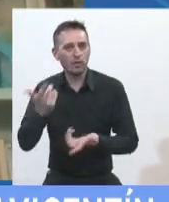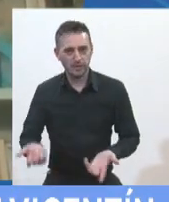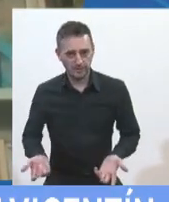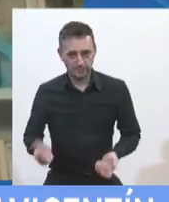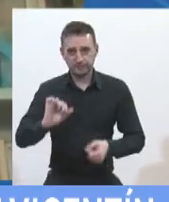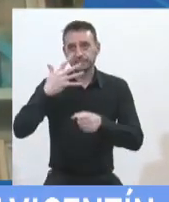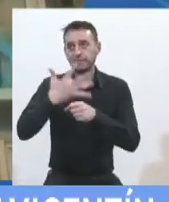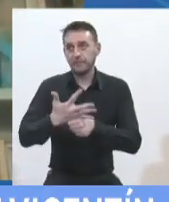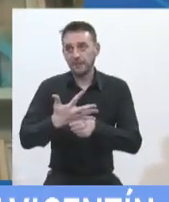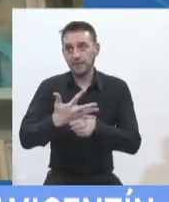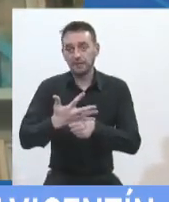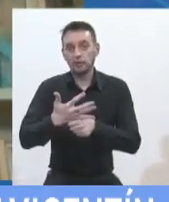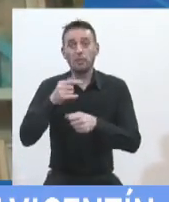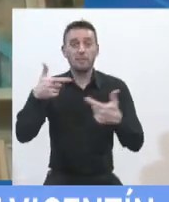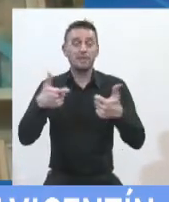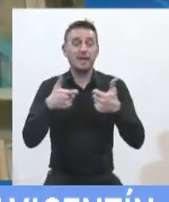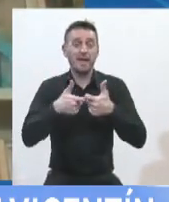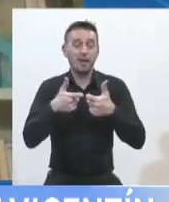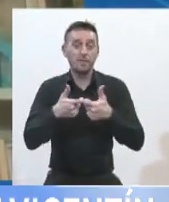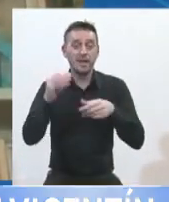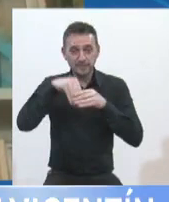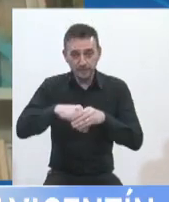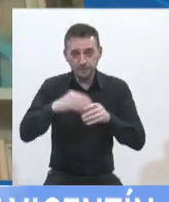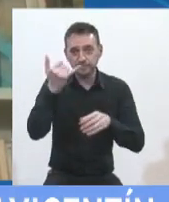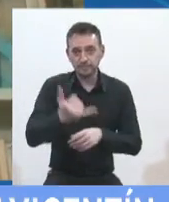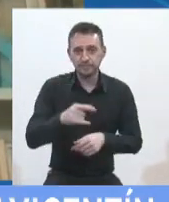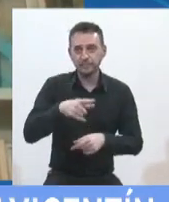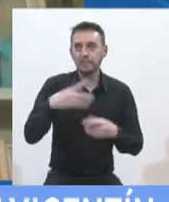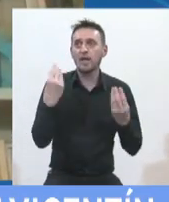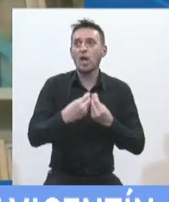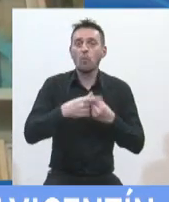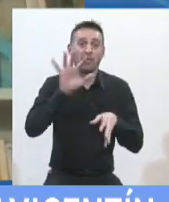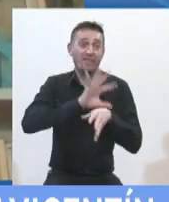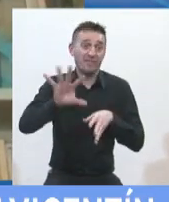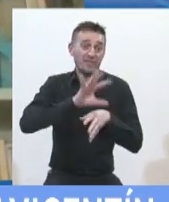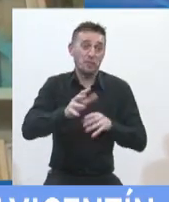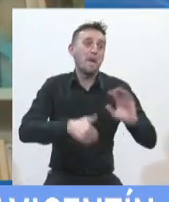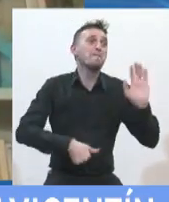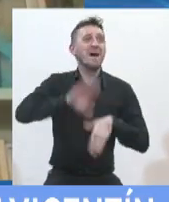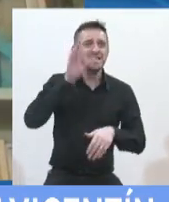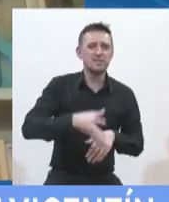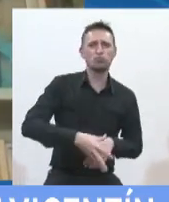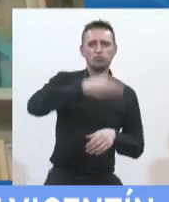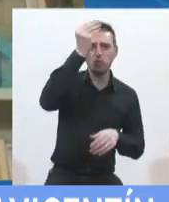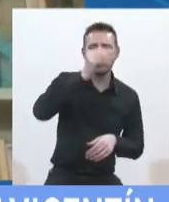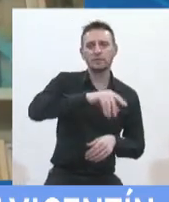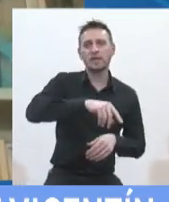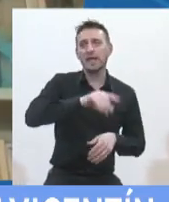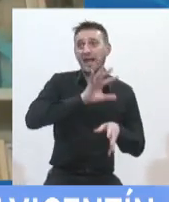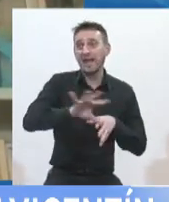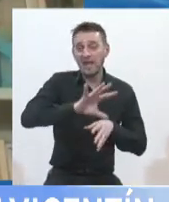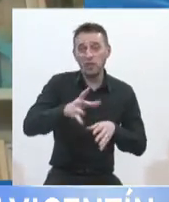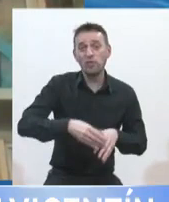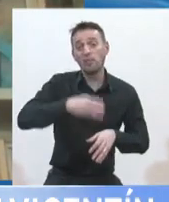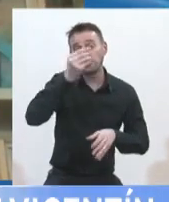quinto esta empresa tiene mucha más deuda varias veces la deuda